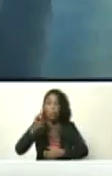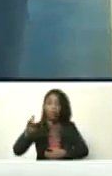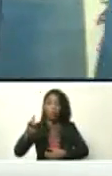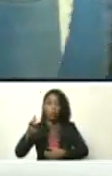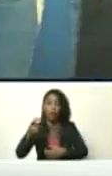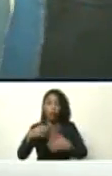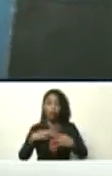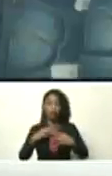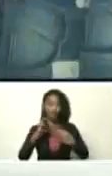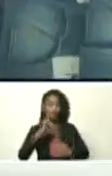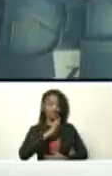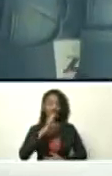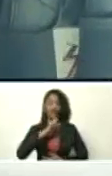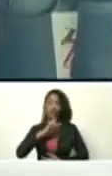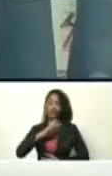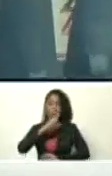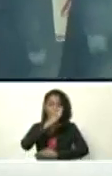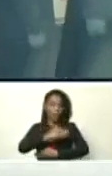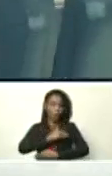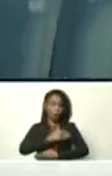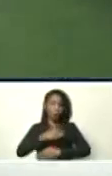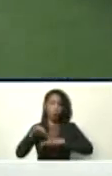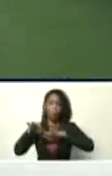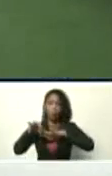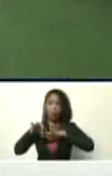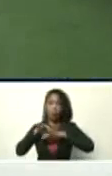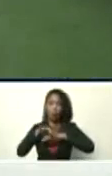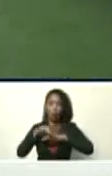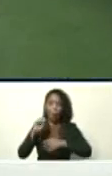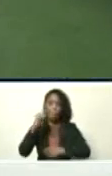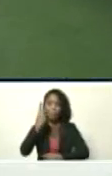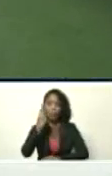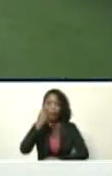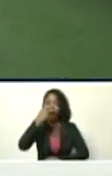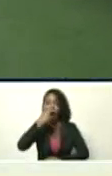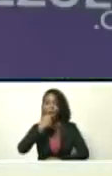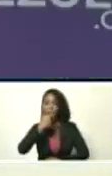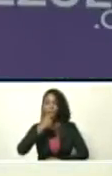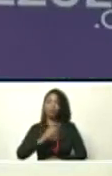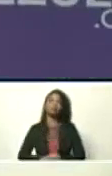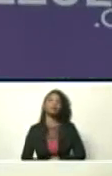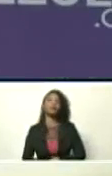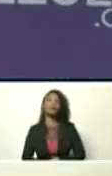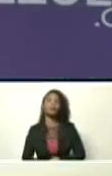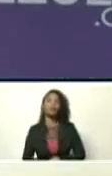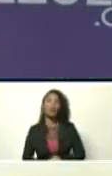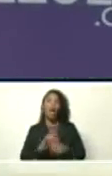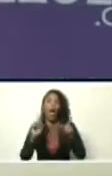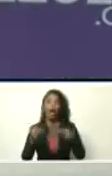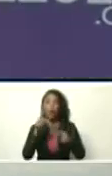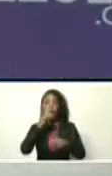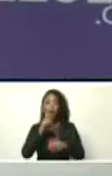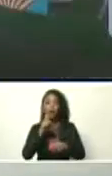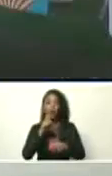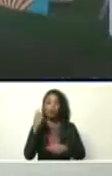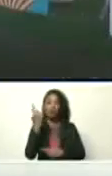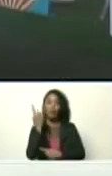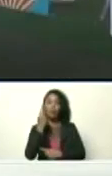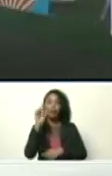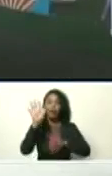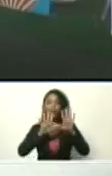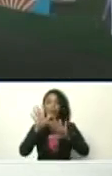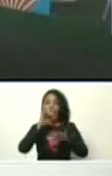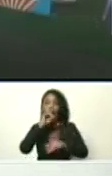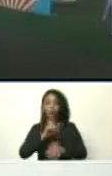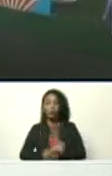bautizo, en matrimonio y en primera comunión. En cumpleaños solamente en los 15 años.